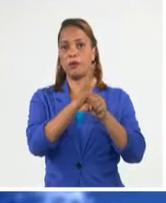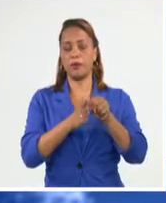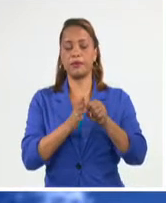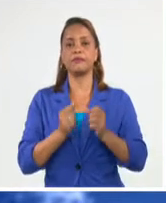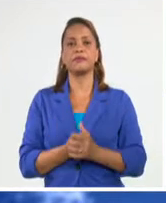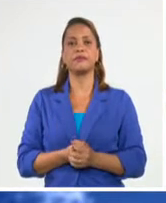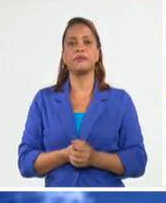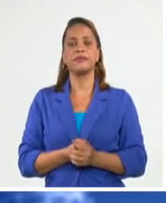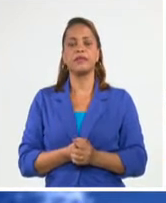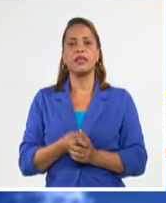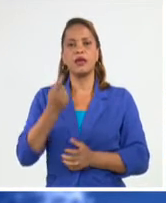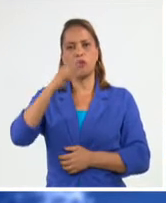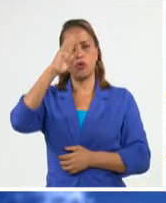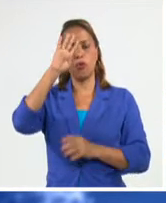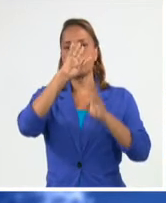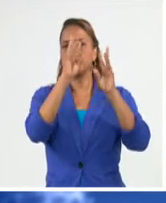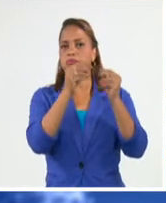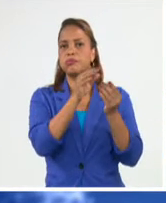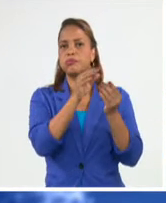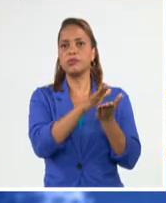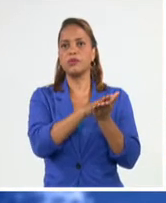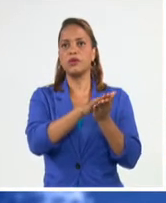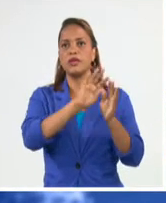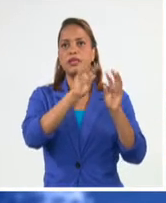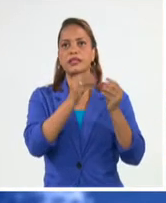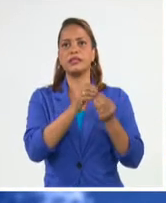esta manera, la nación acumula un total de